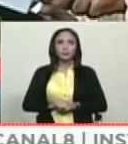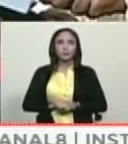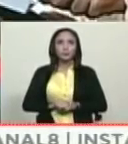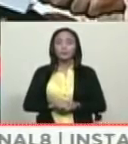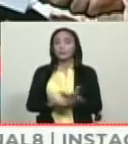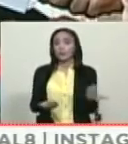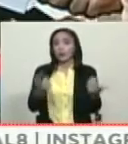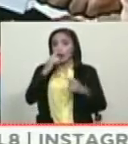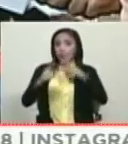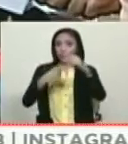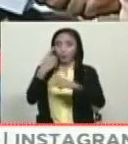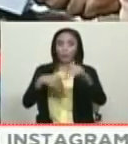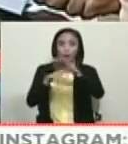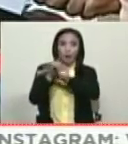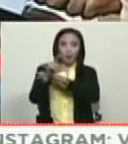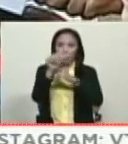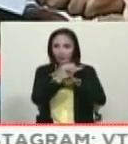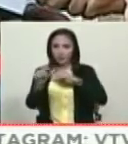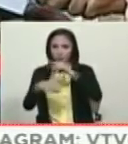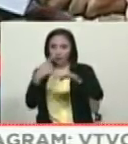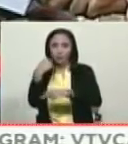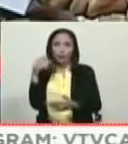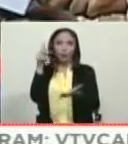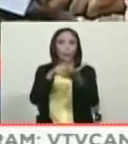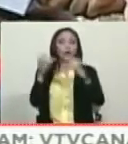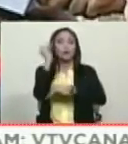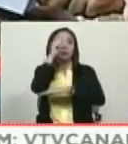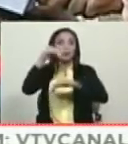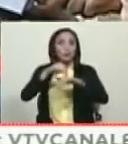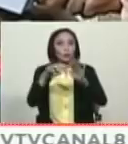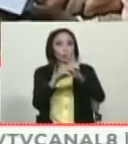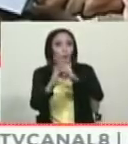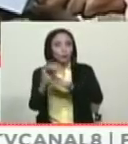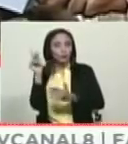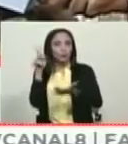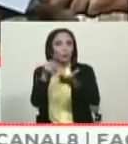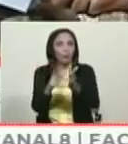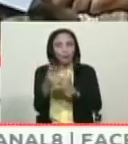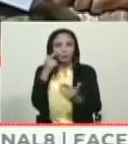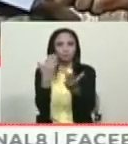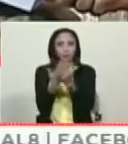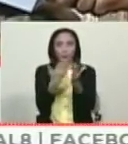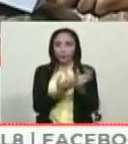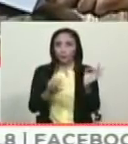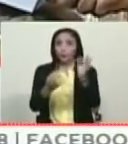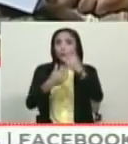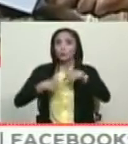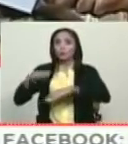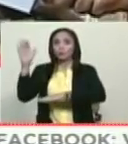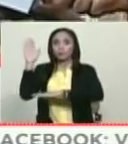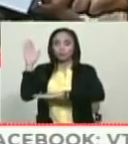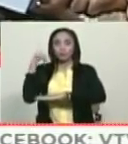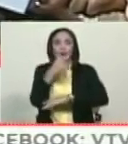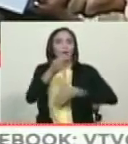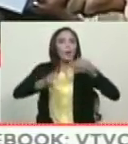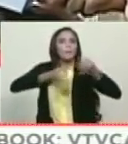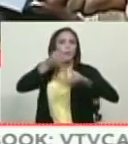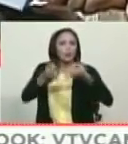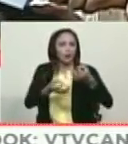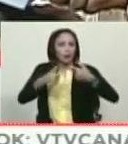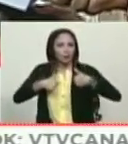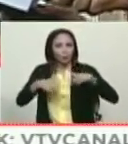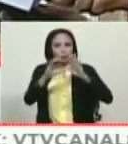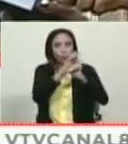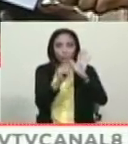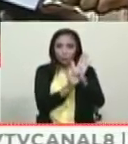el próximo lunes voy a la asamblea nacional constituyente a presentar mi memoria y cuenta como manda la